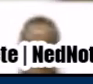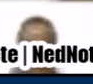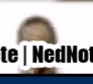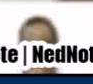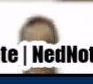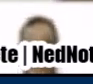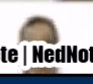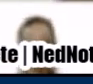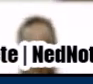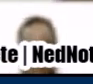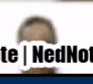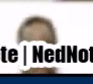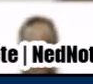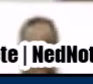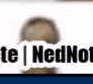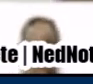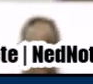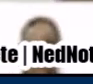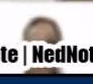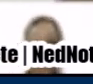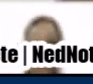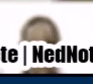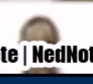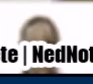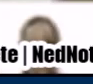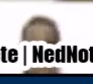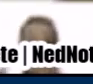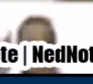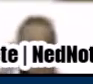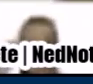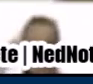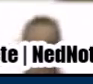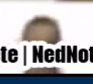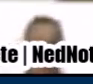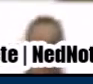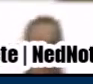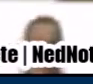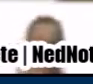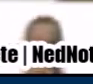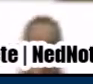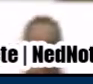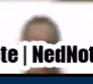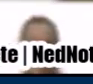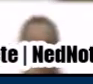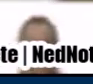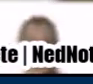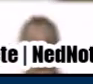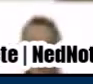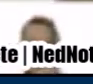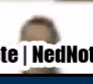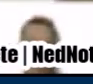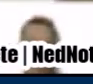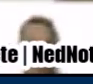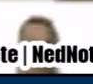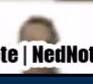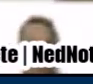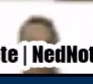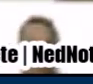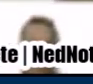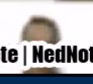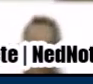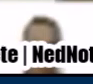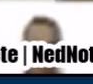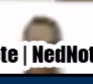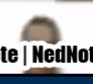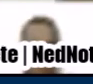mundo, elecciones presidenciales y en este caso parlamentarias, elecciones presidenciales y parlamentarias realmente